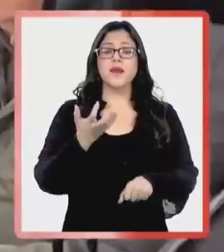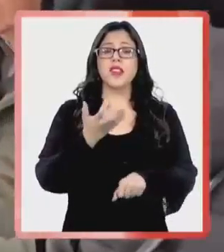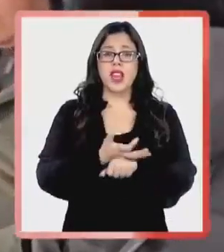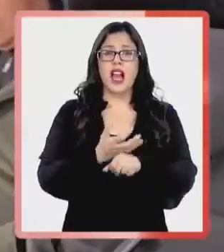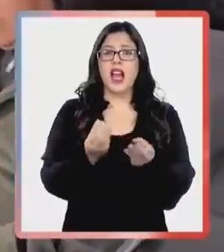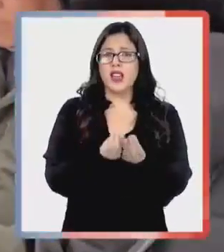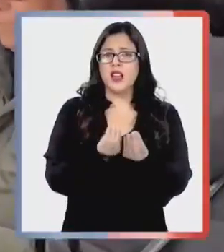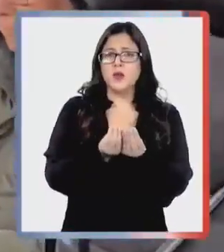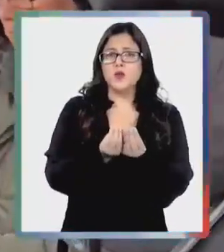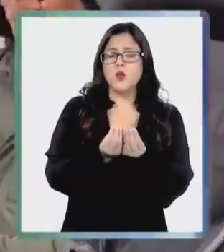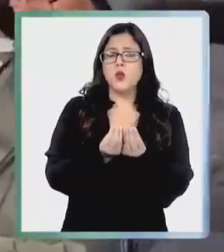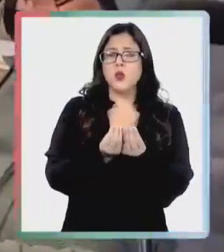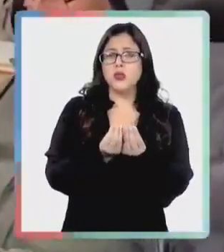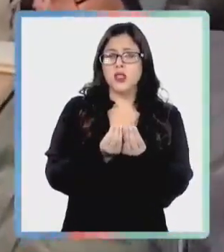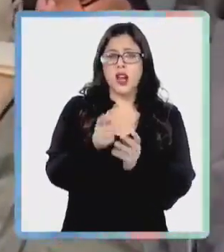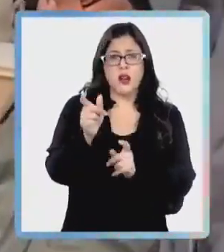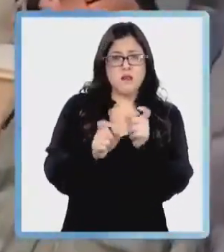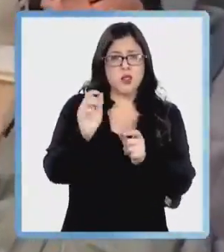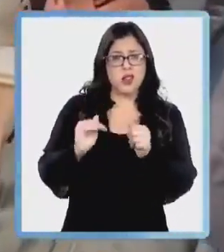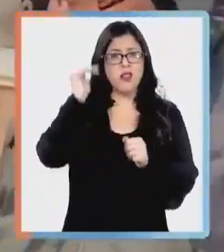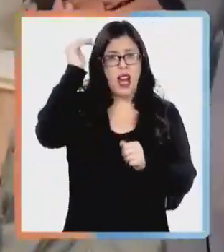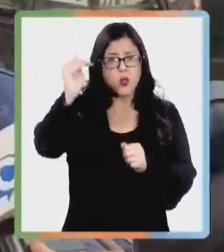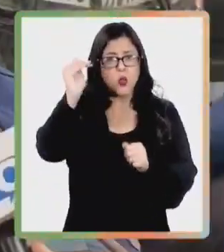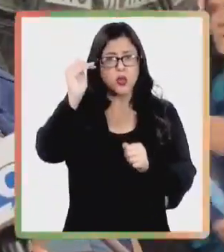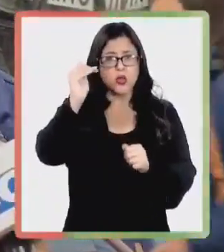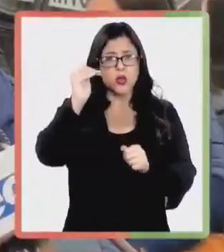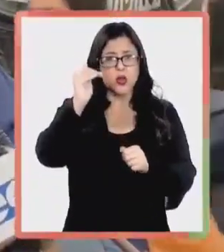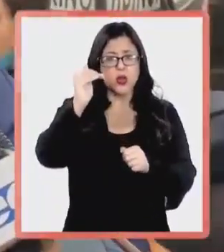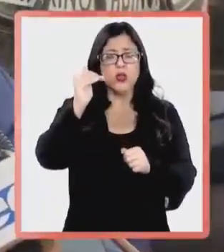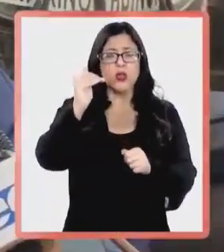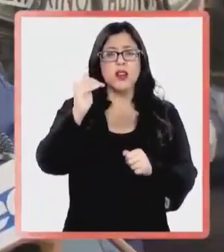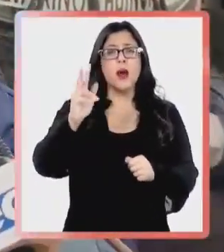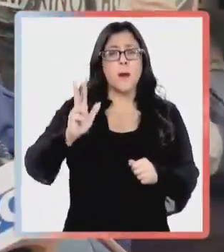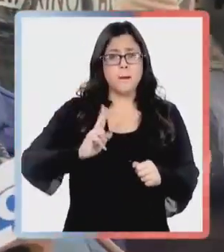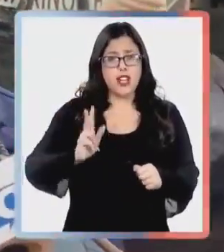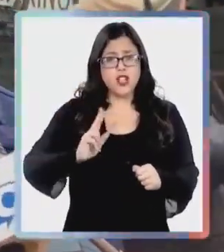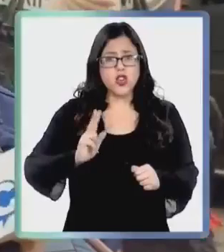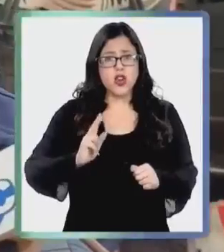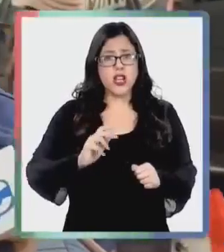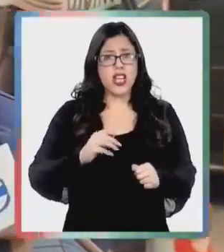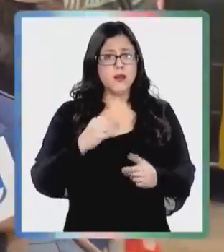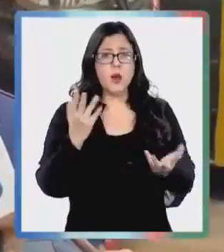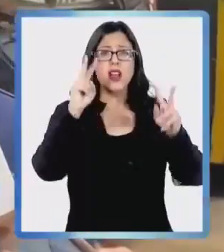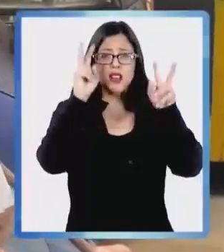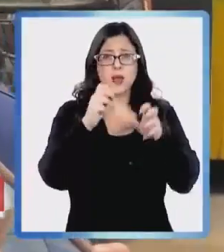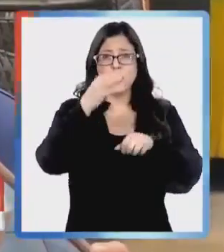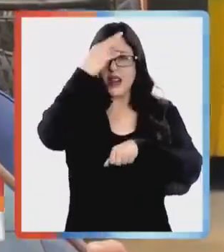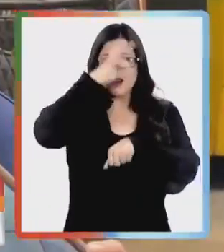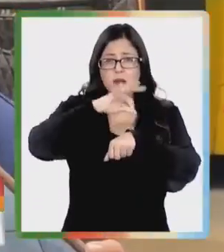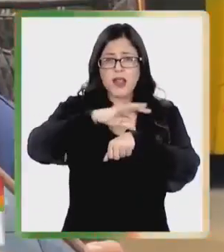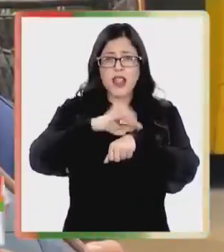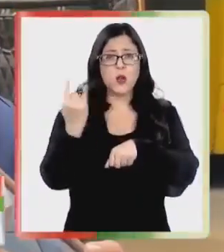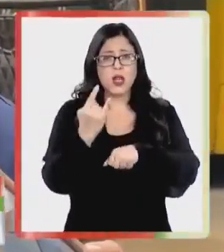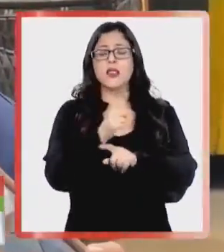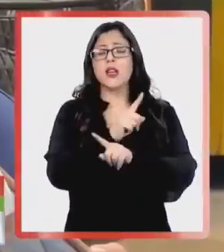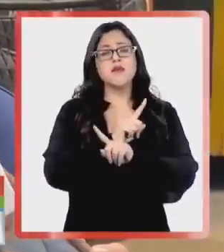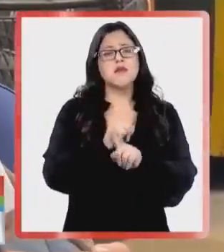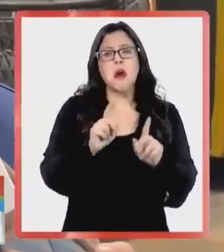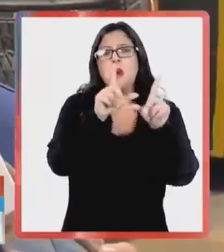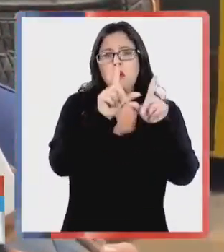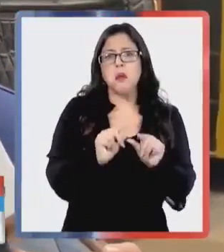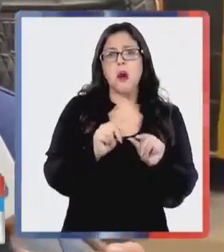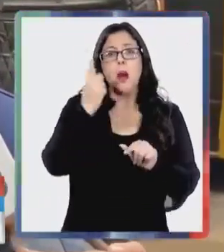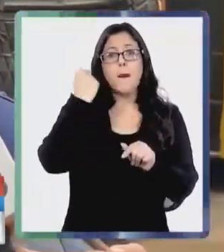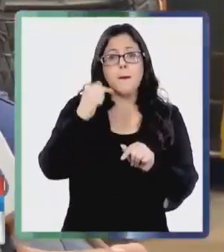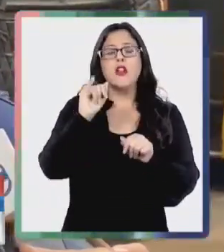las consultas de urgencia, por suerte. No obstante, por distintos motivos, sí tenemos una alta ocupación de camas de adultas en los